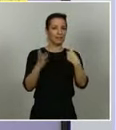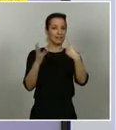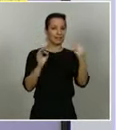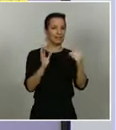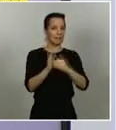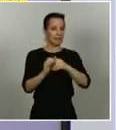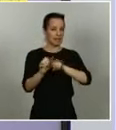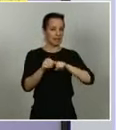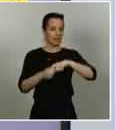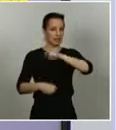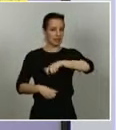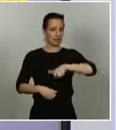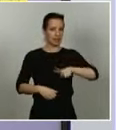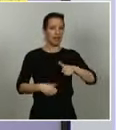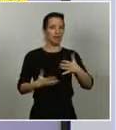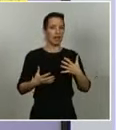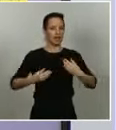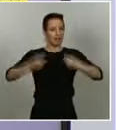para poder tener esa foto